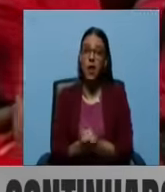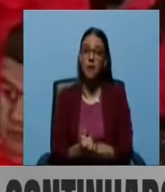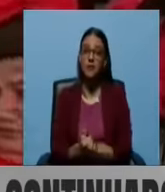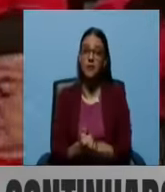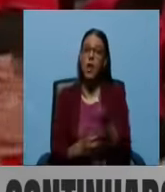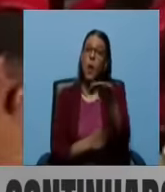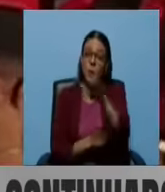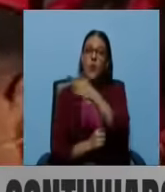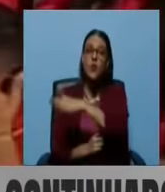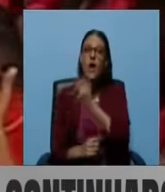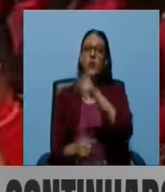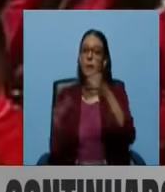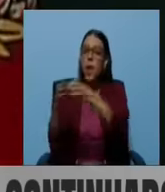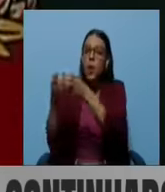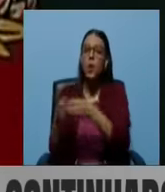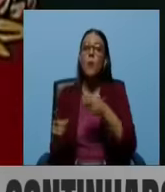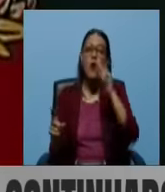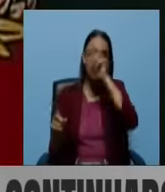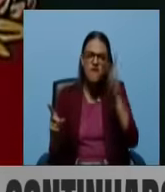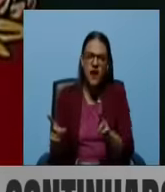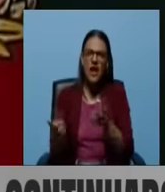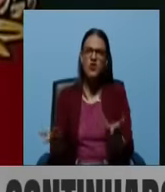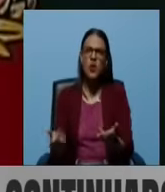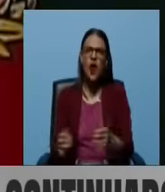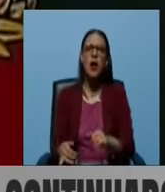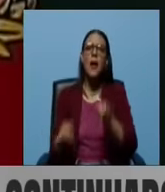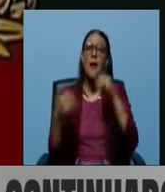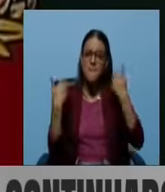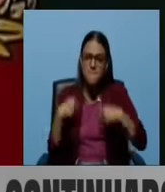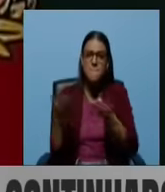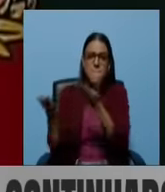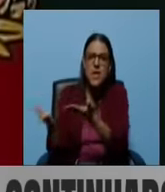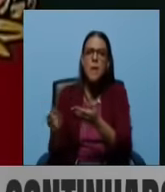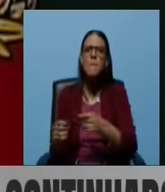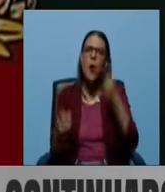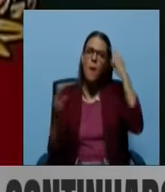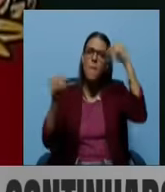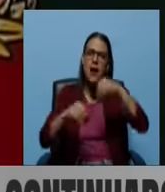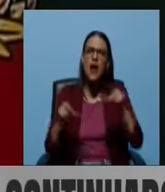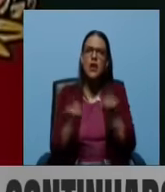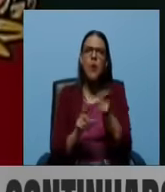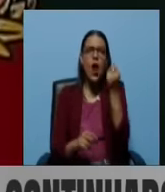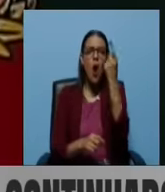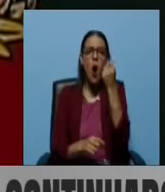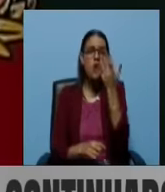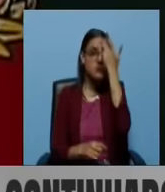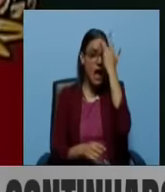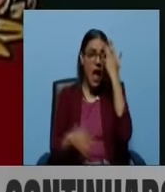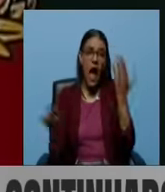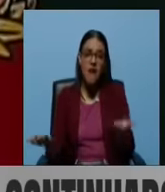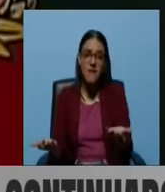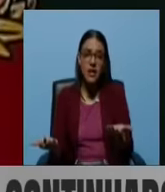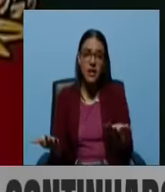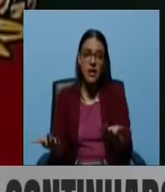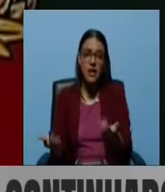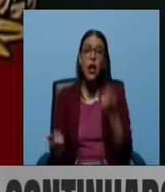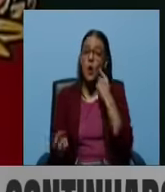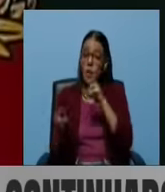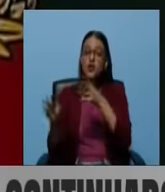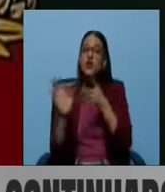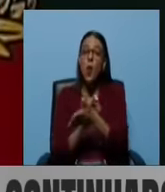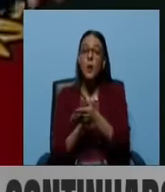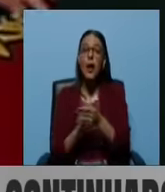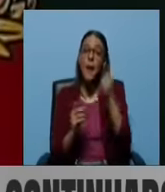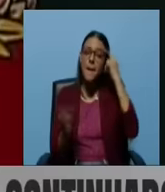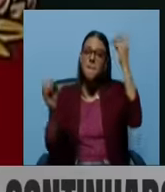Murieron un grupo de venezolanos. El mismo plan del 11 de abril. Cuando digo el plan, es el plan.